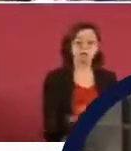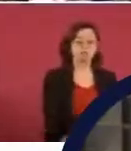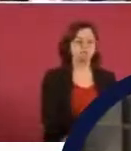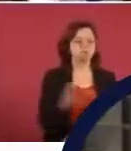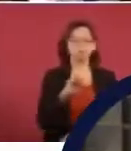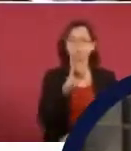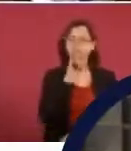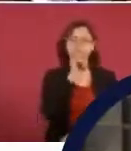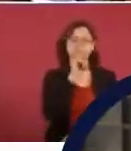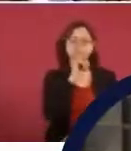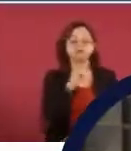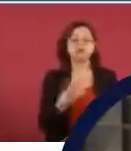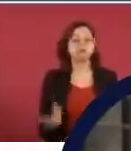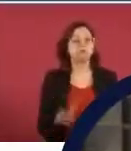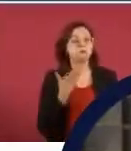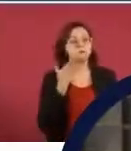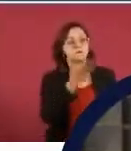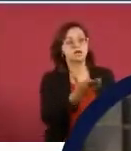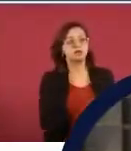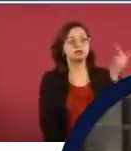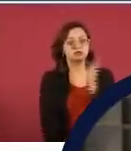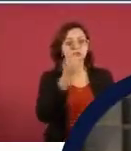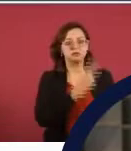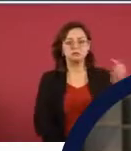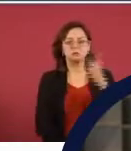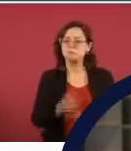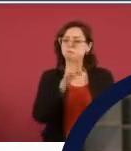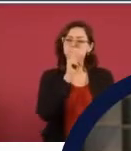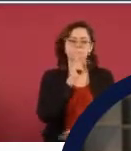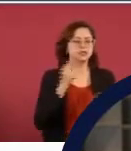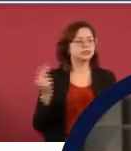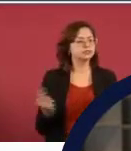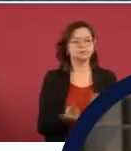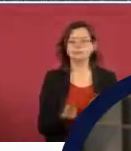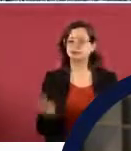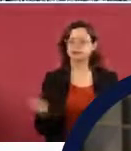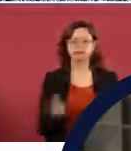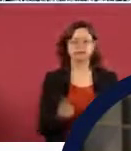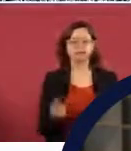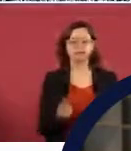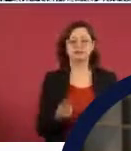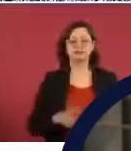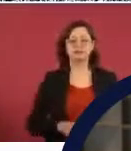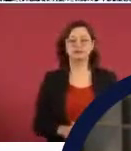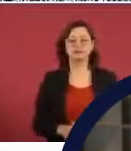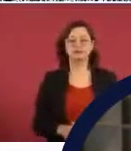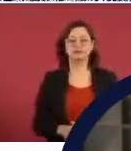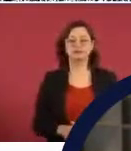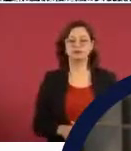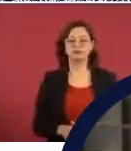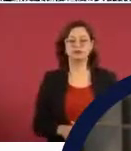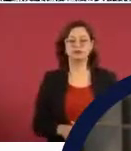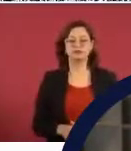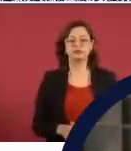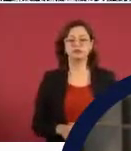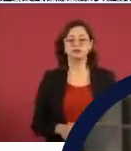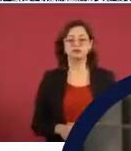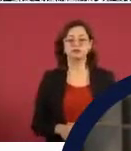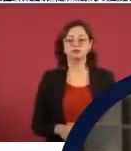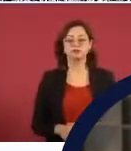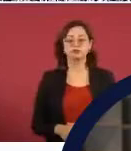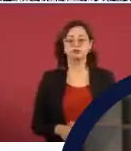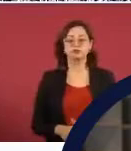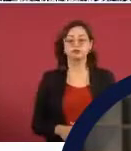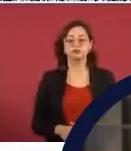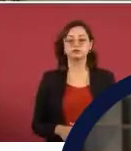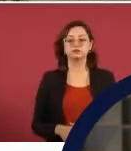desconfianza económico, pues no van a abrir las inversiones que se requieren para crecer al 4%, sino al contrario,